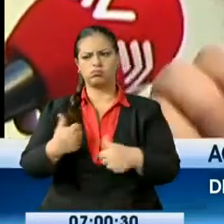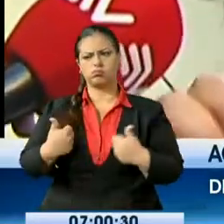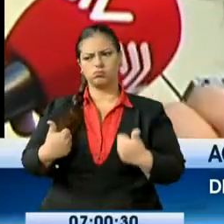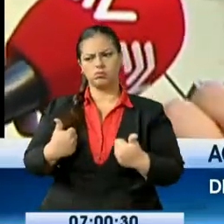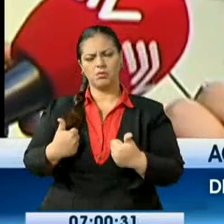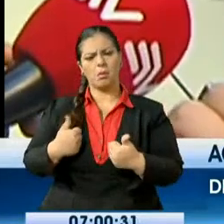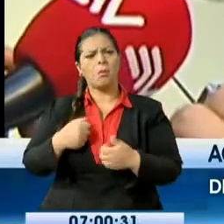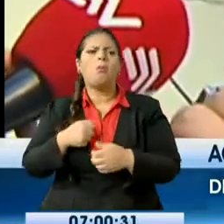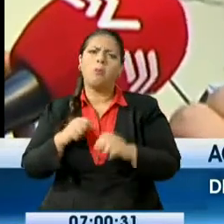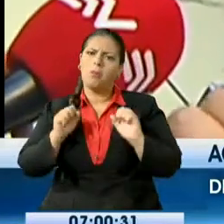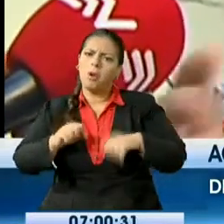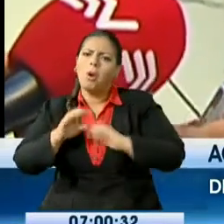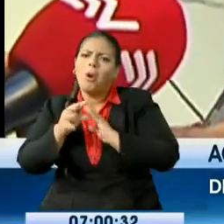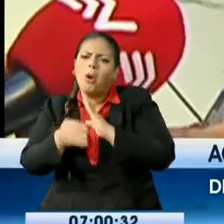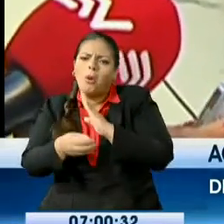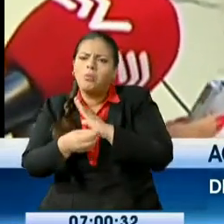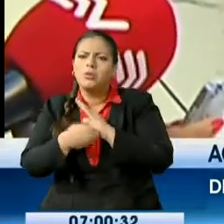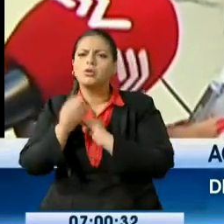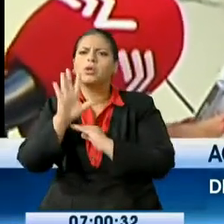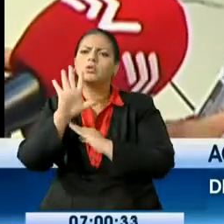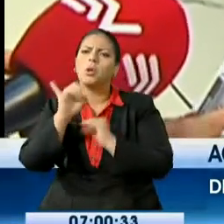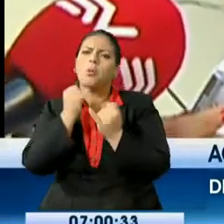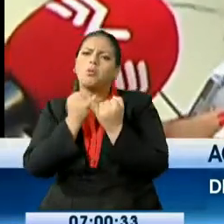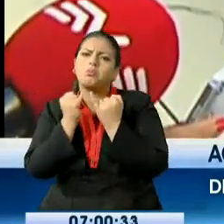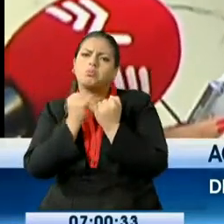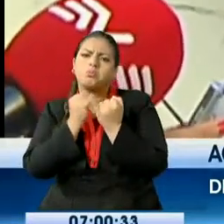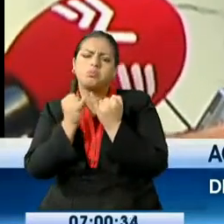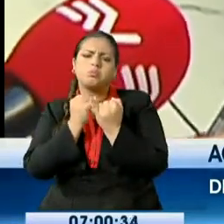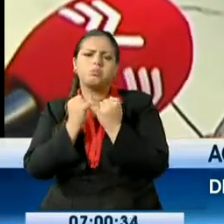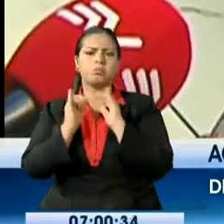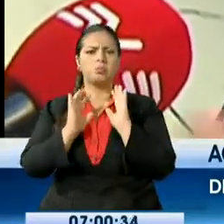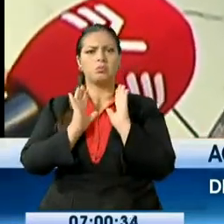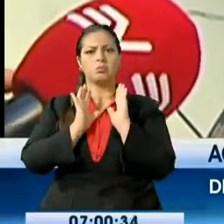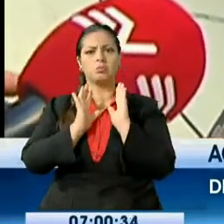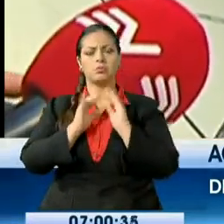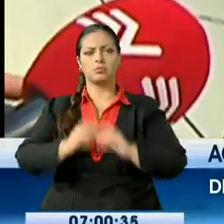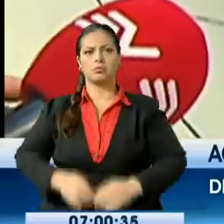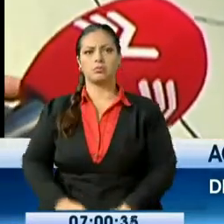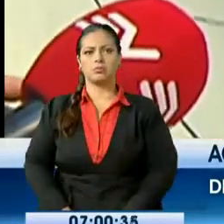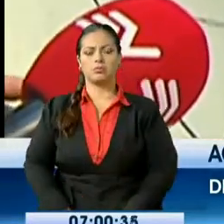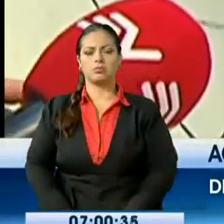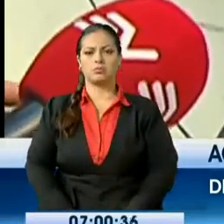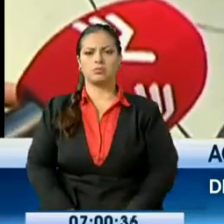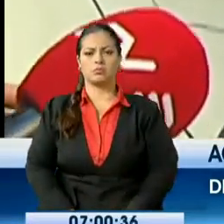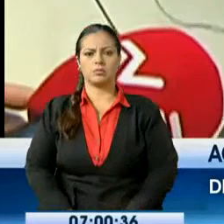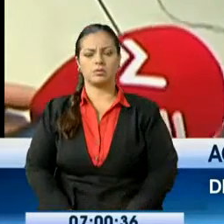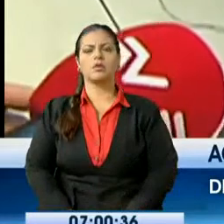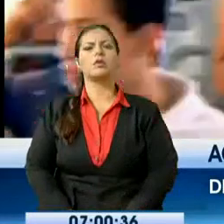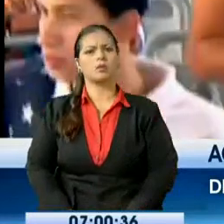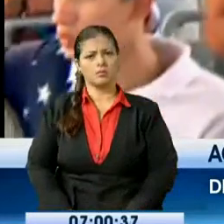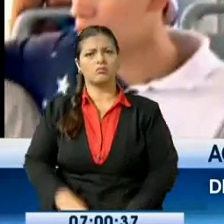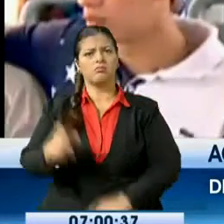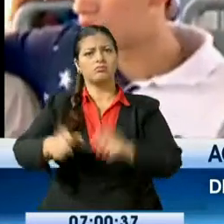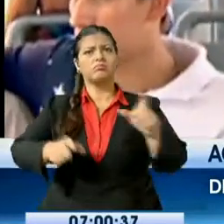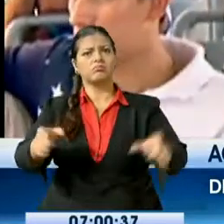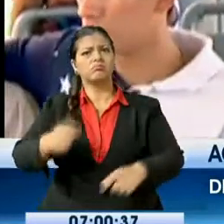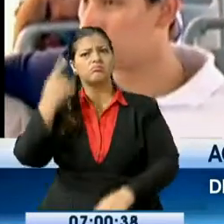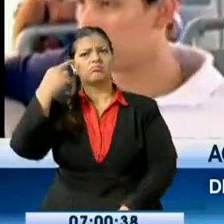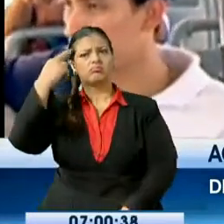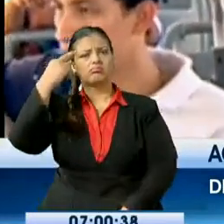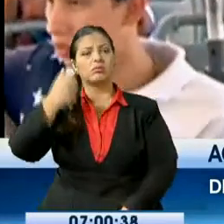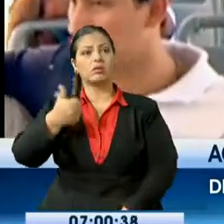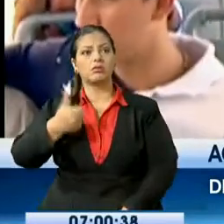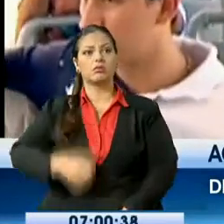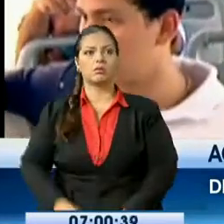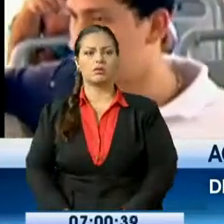5 centavos de una tarifa que ha estado congelada 13 años, es procedente. La gente tiene claras las cosas. ¿Pero qué opinan los